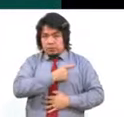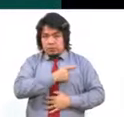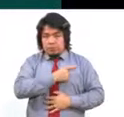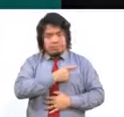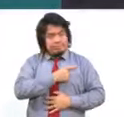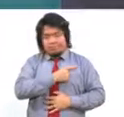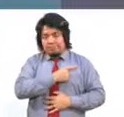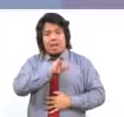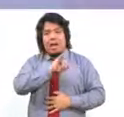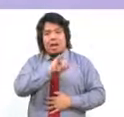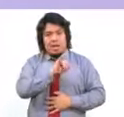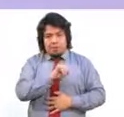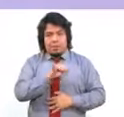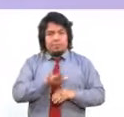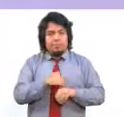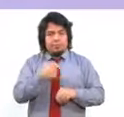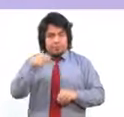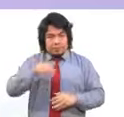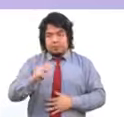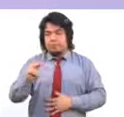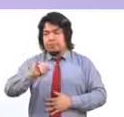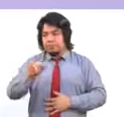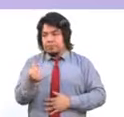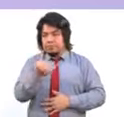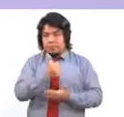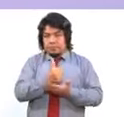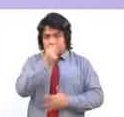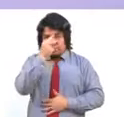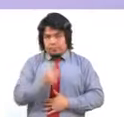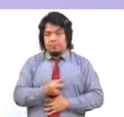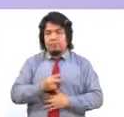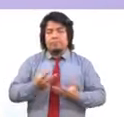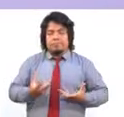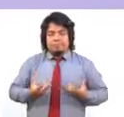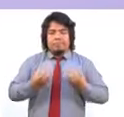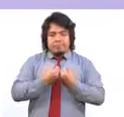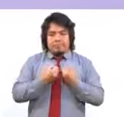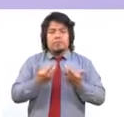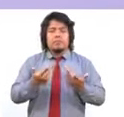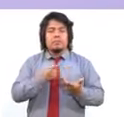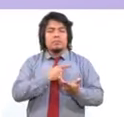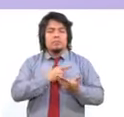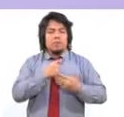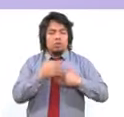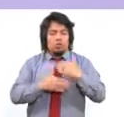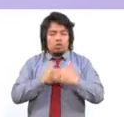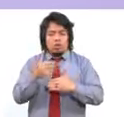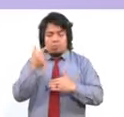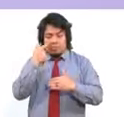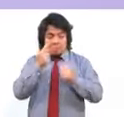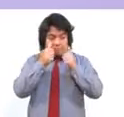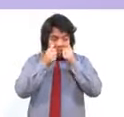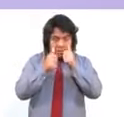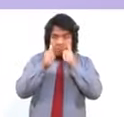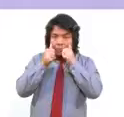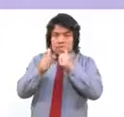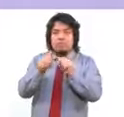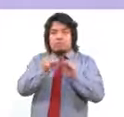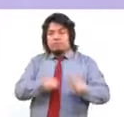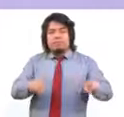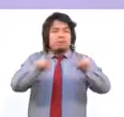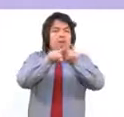mismo compromiso, en el Poder Judicial de esta ciudad, se hace seguimiento a los procesos judiciales aplicando la perspectiva